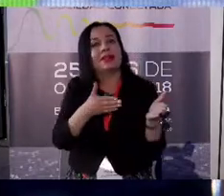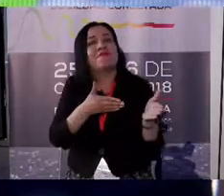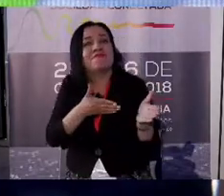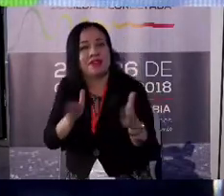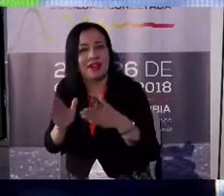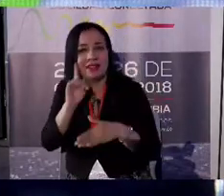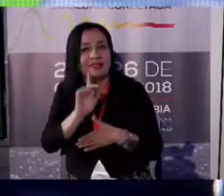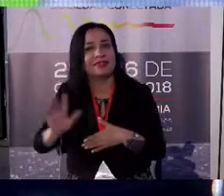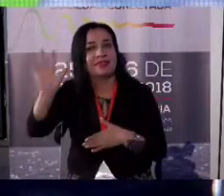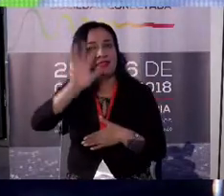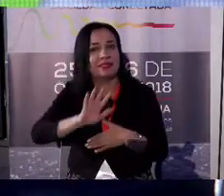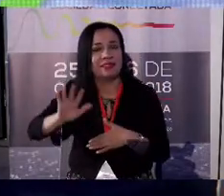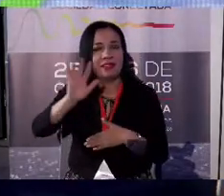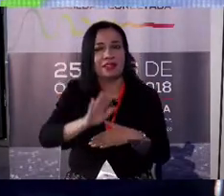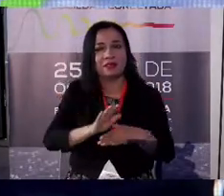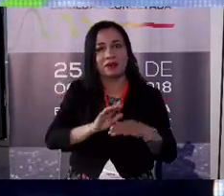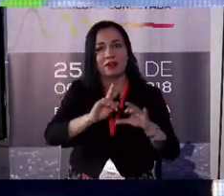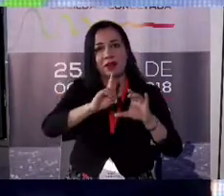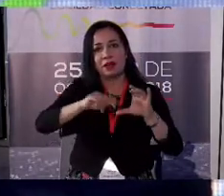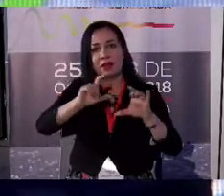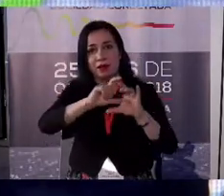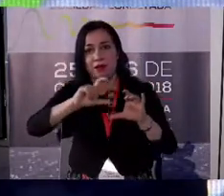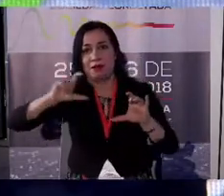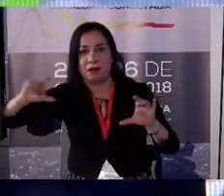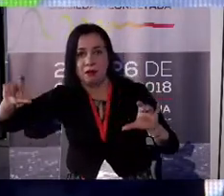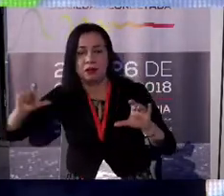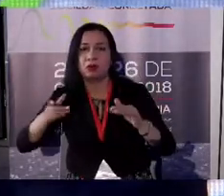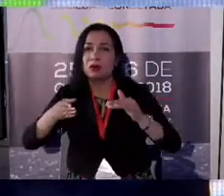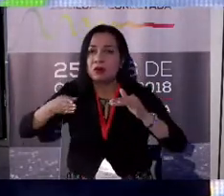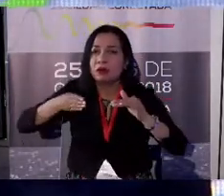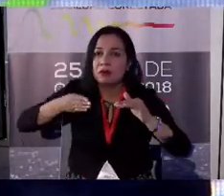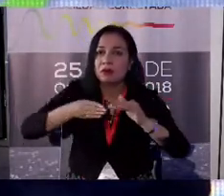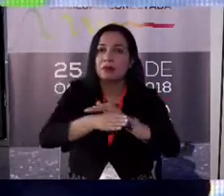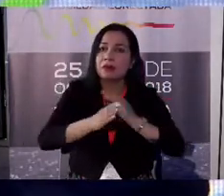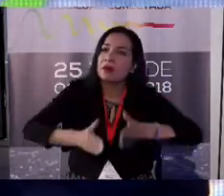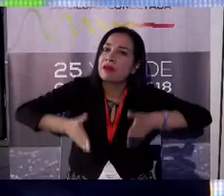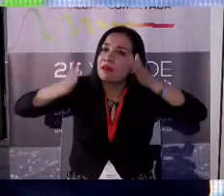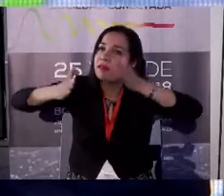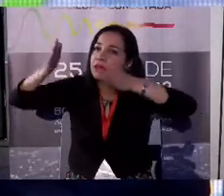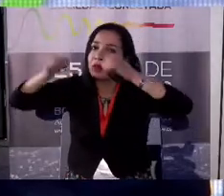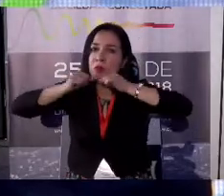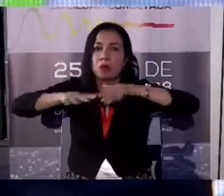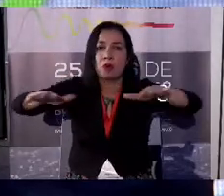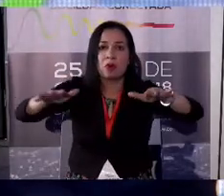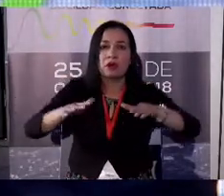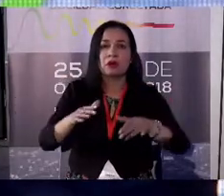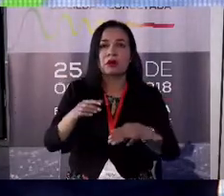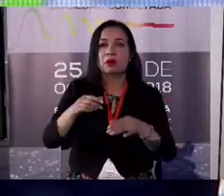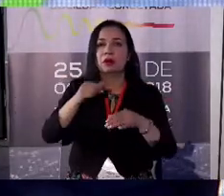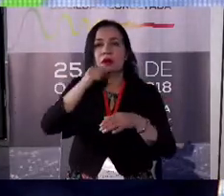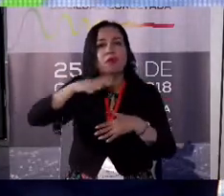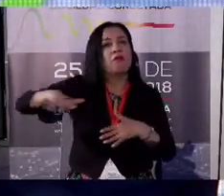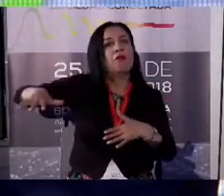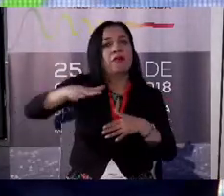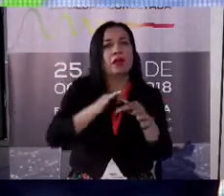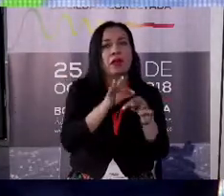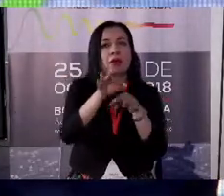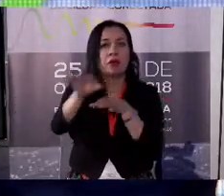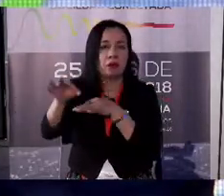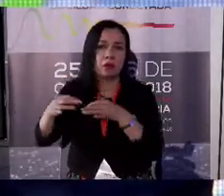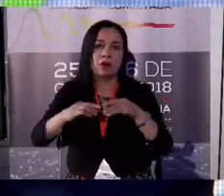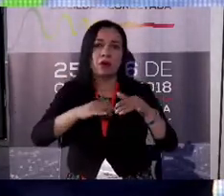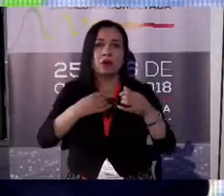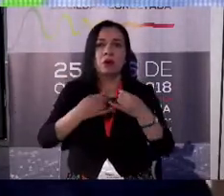banda ancha que faciliten el acceso a edificios públicos, el acceso y la conectividad rural, porque sin eso no va a haber disponibilidad y